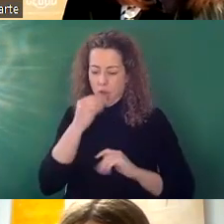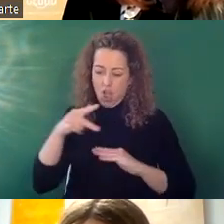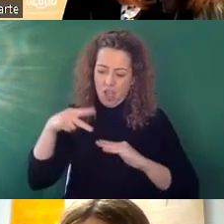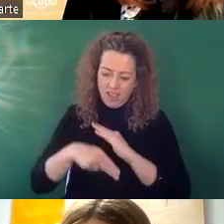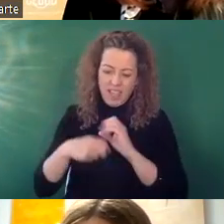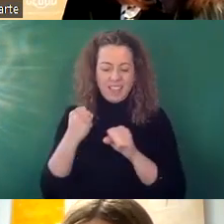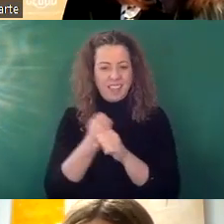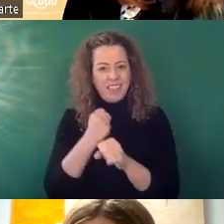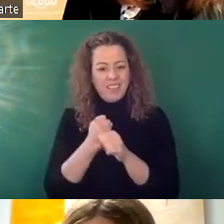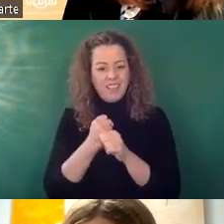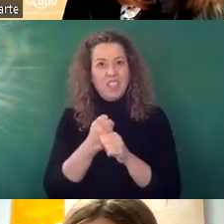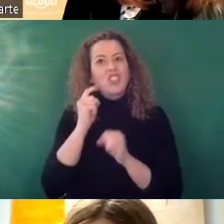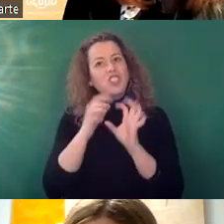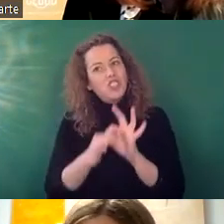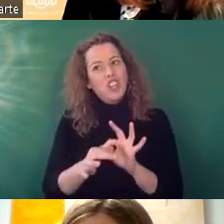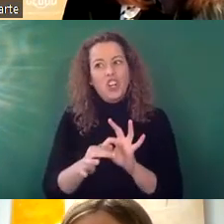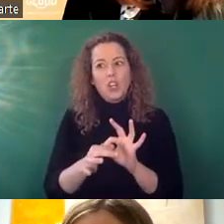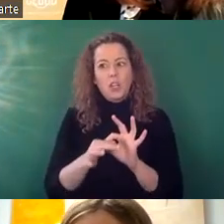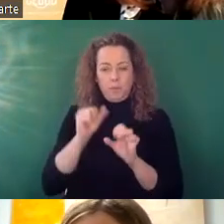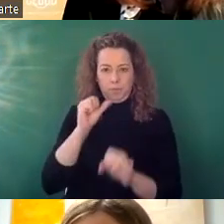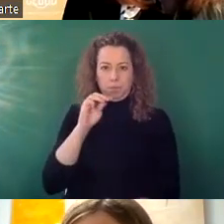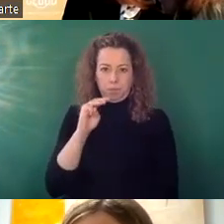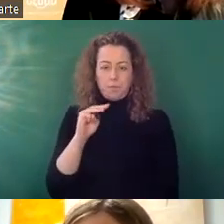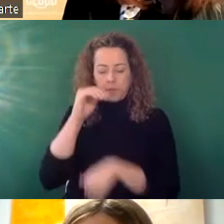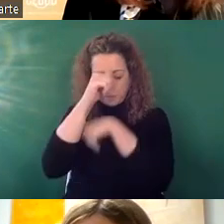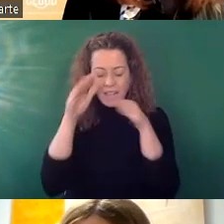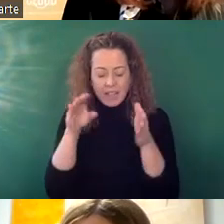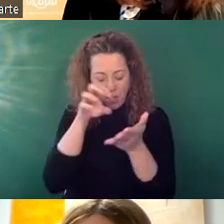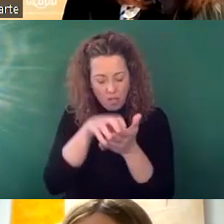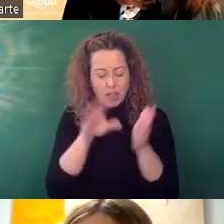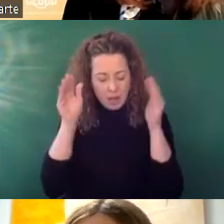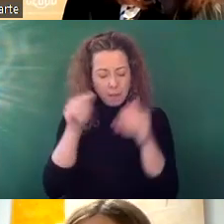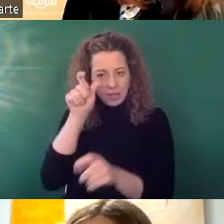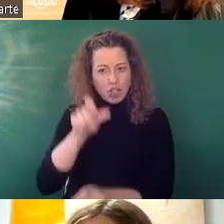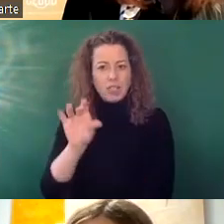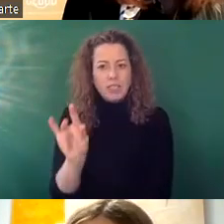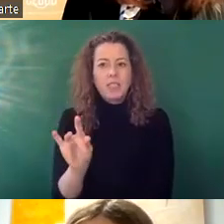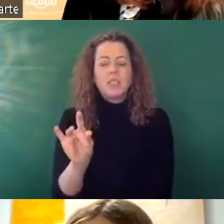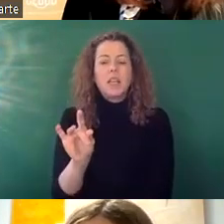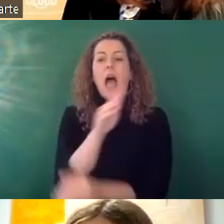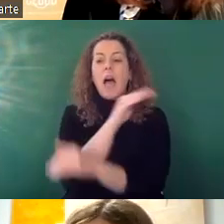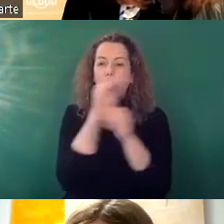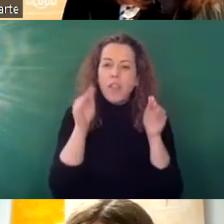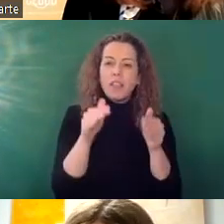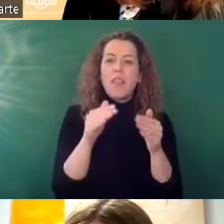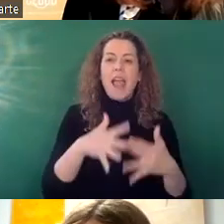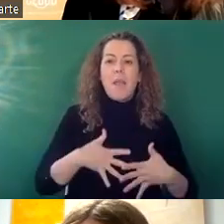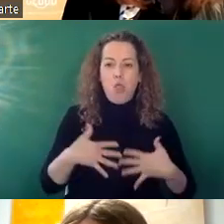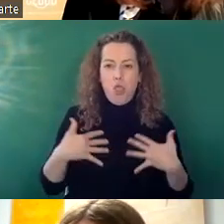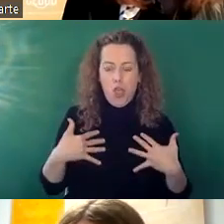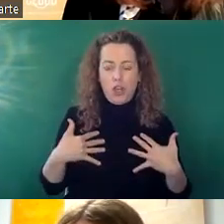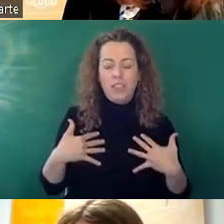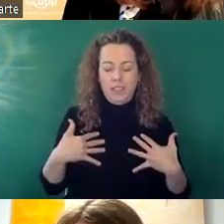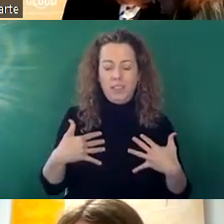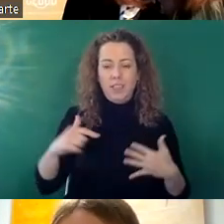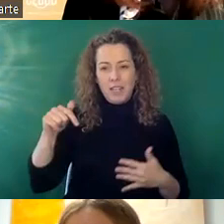trabajar no tanto en ACP, que sí que estamos trabajando en atención centrada en la persona, sino atención centrada en las emociones. A